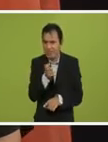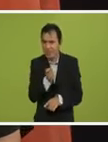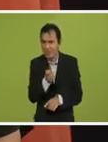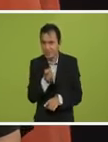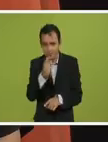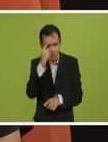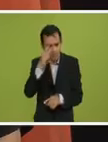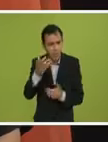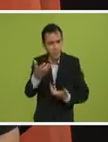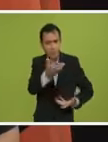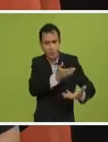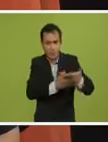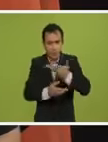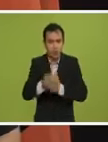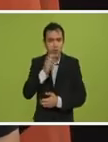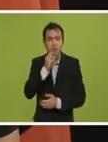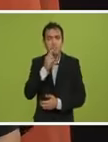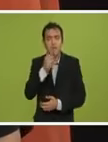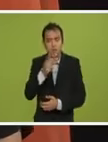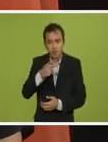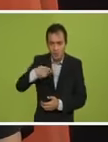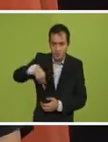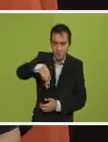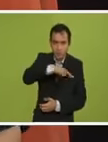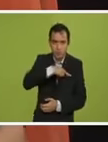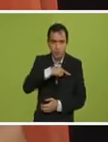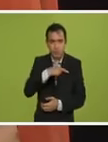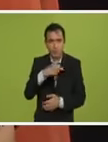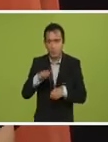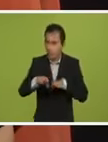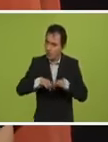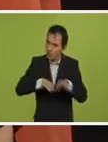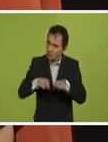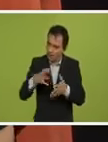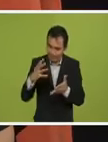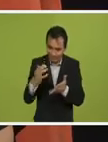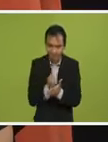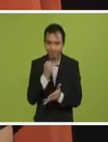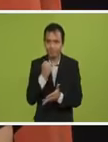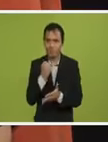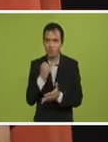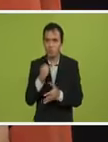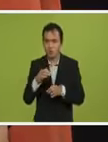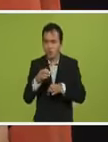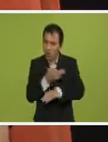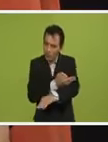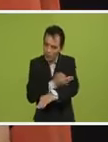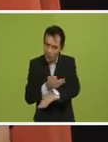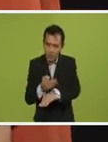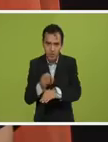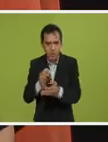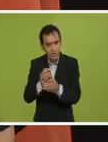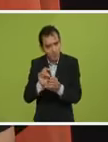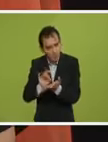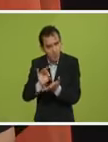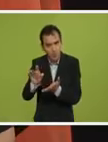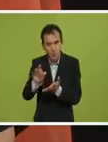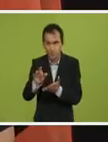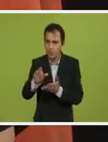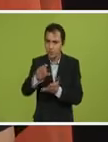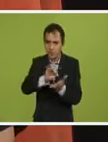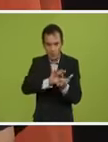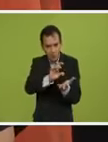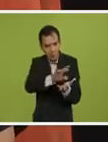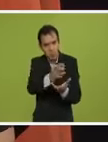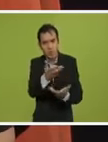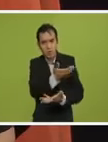dejar evidencia quizá de los logros que tenemos, del amor a la familia, de compartir cosas positivas. No deberíamos